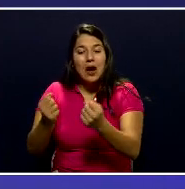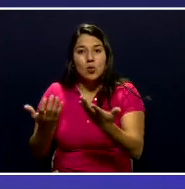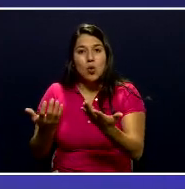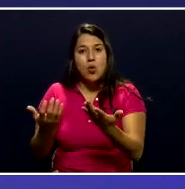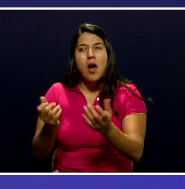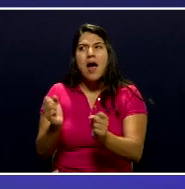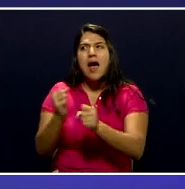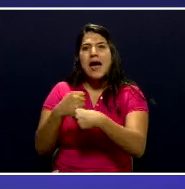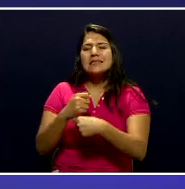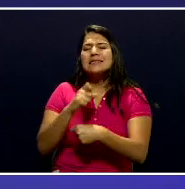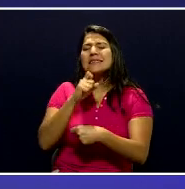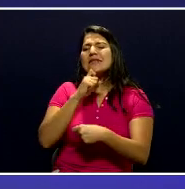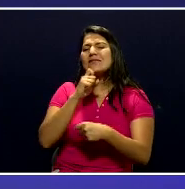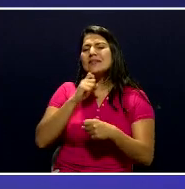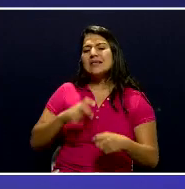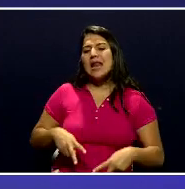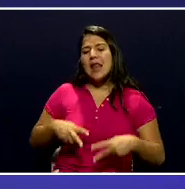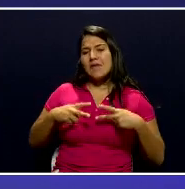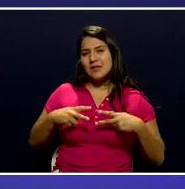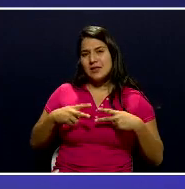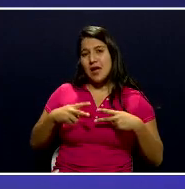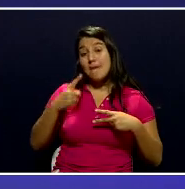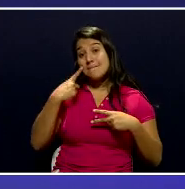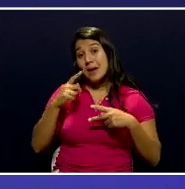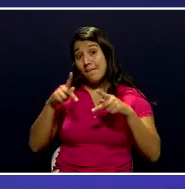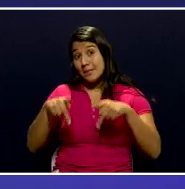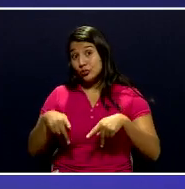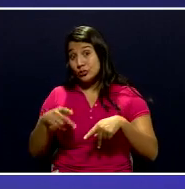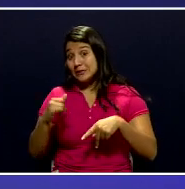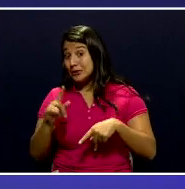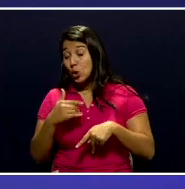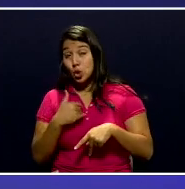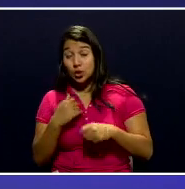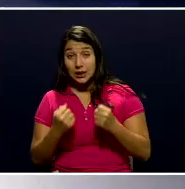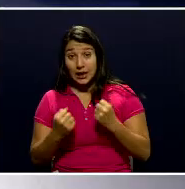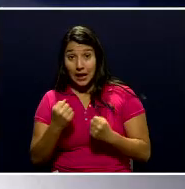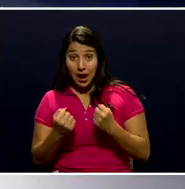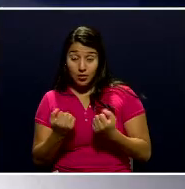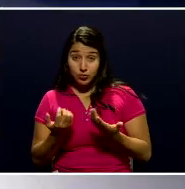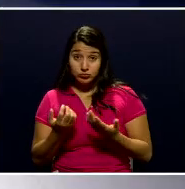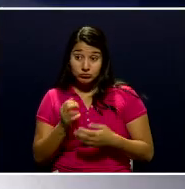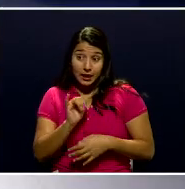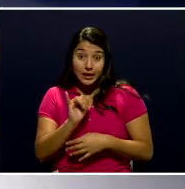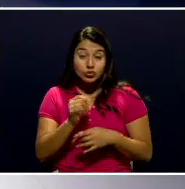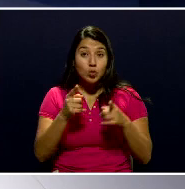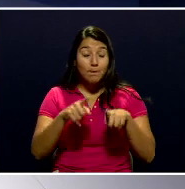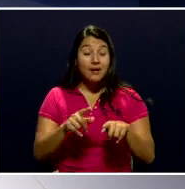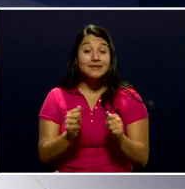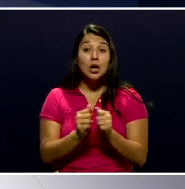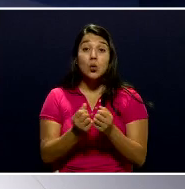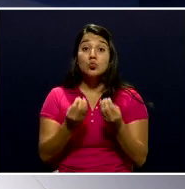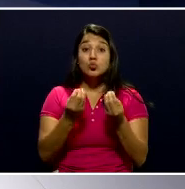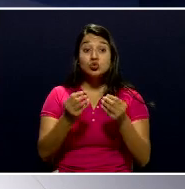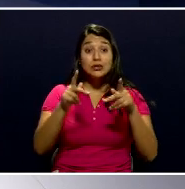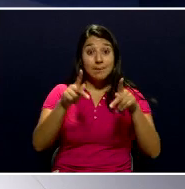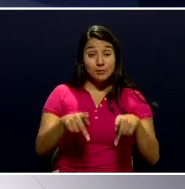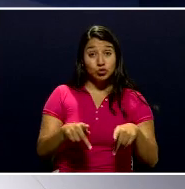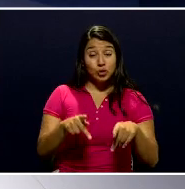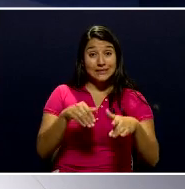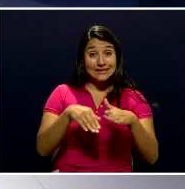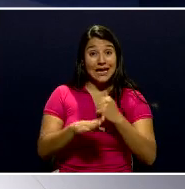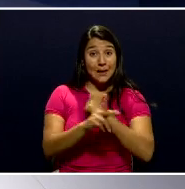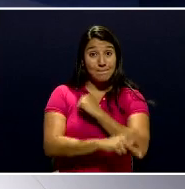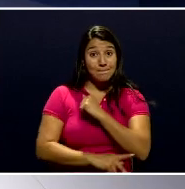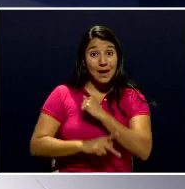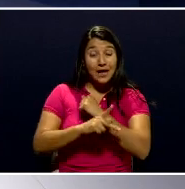auto. Eso es lo que hoy vive una parte de la población del país, que queda aislada de